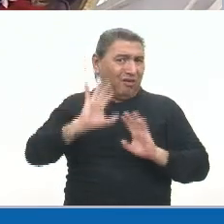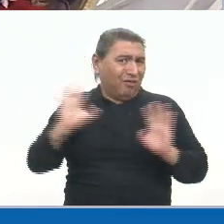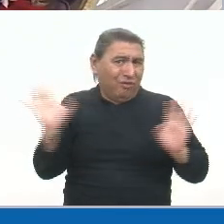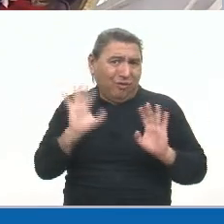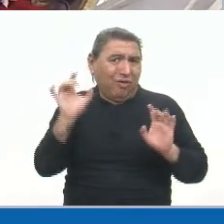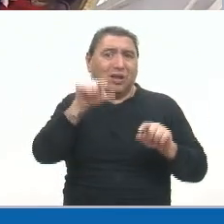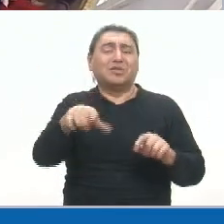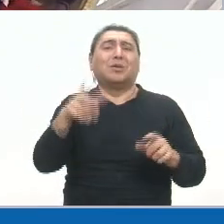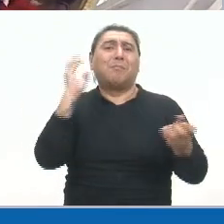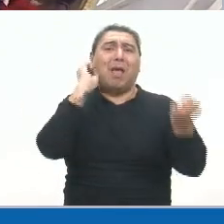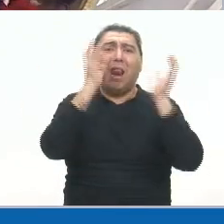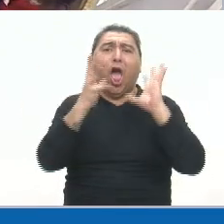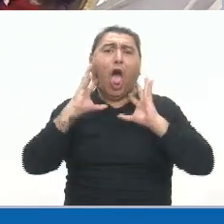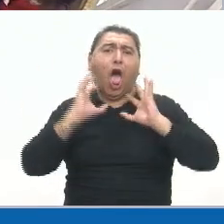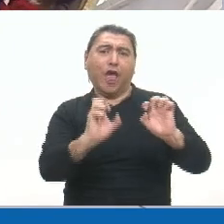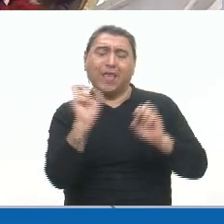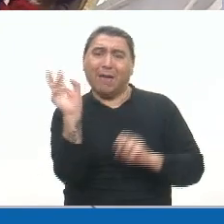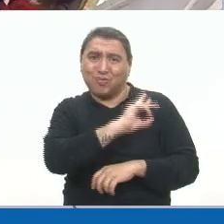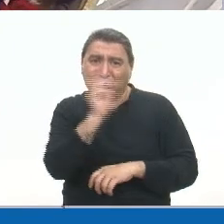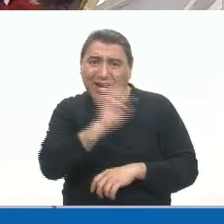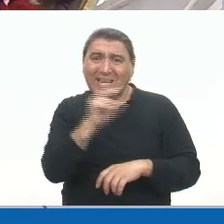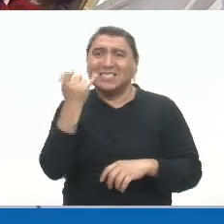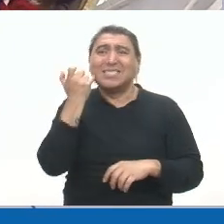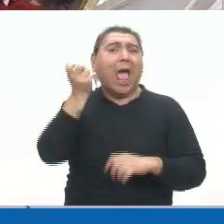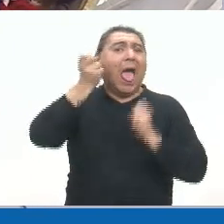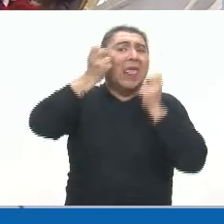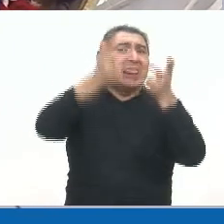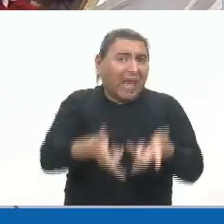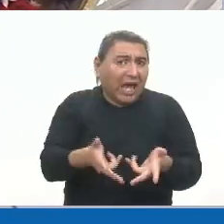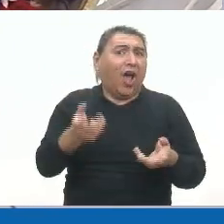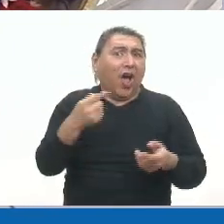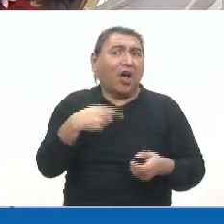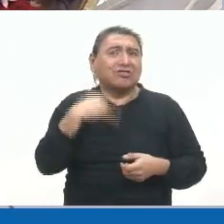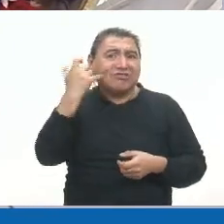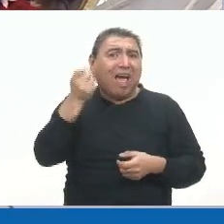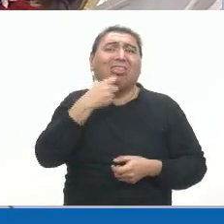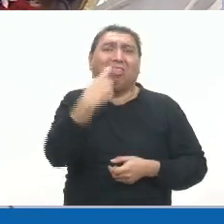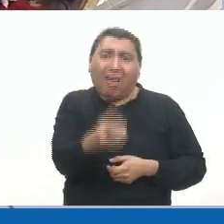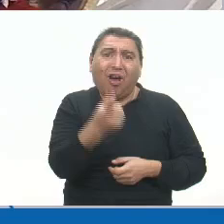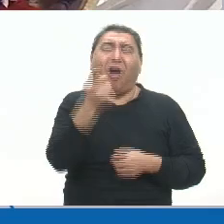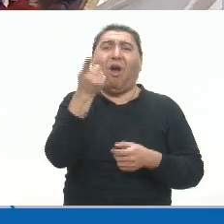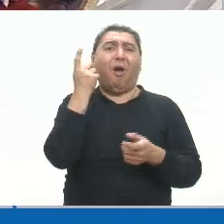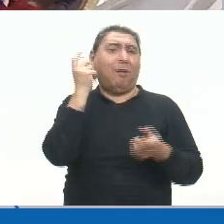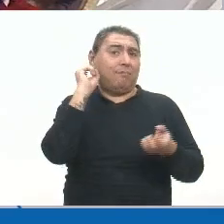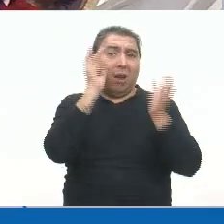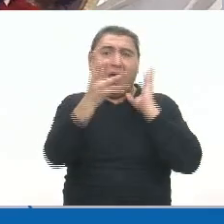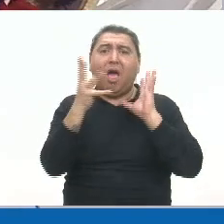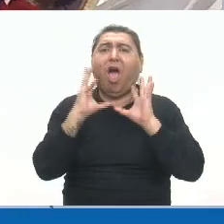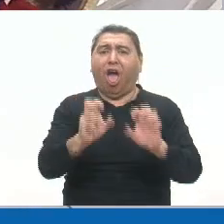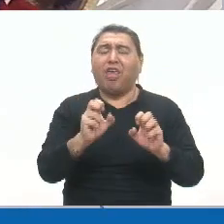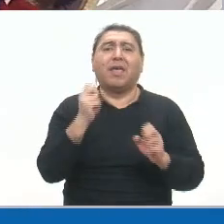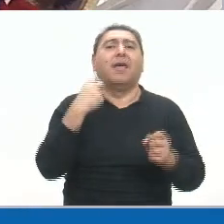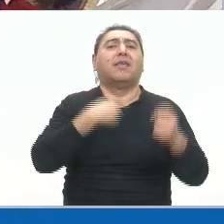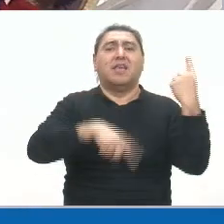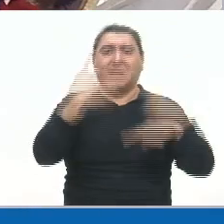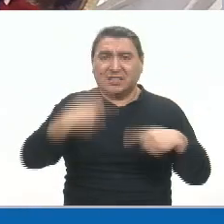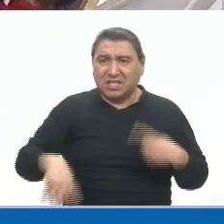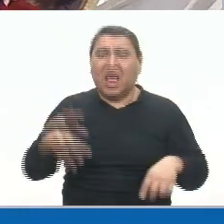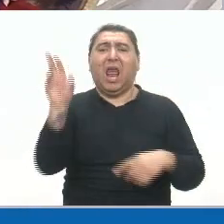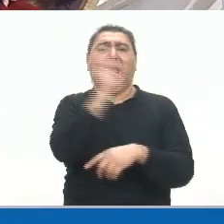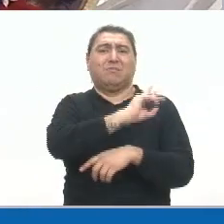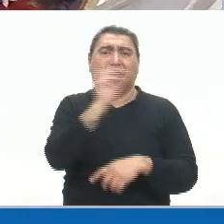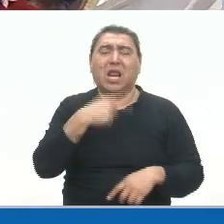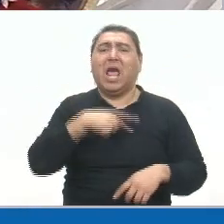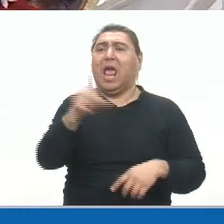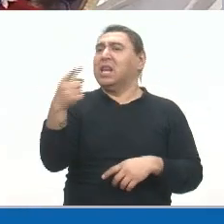ley odia a las mujeres y ya lo dijo mi ley odia a las mujeres a las diversidades le importa como